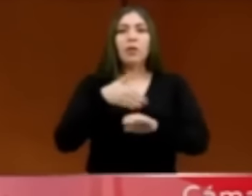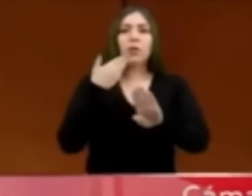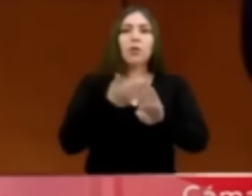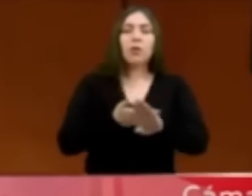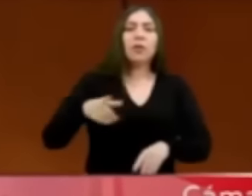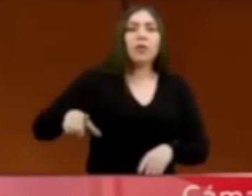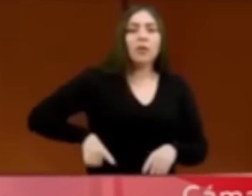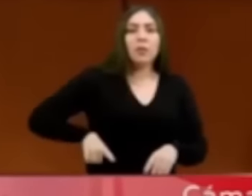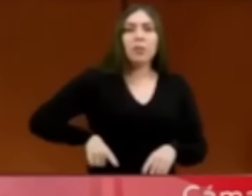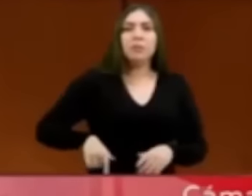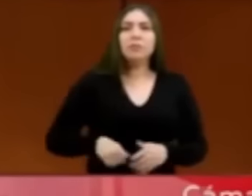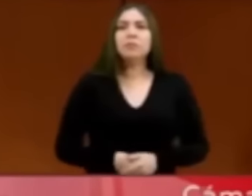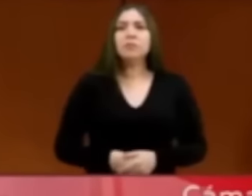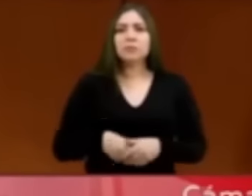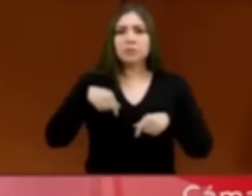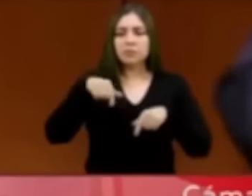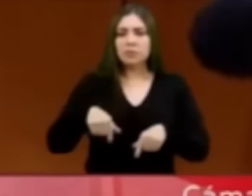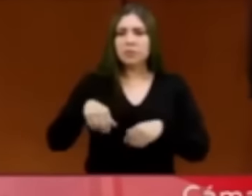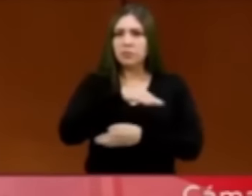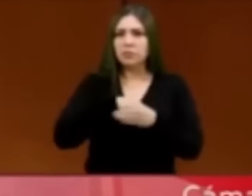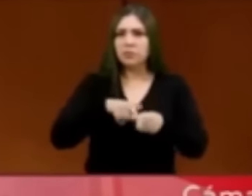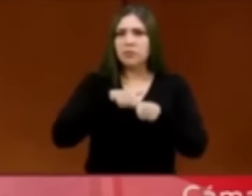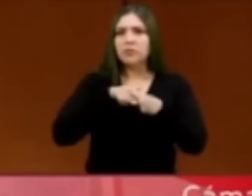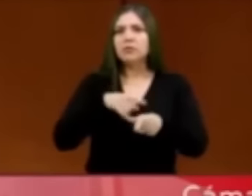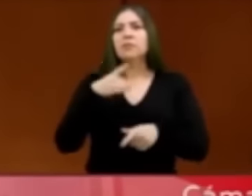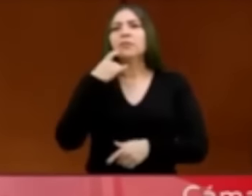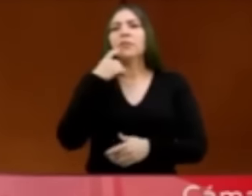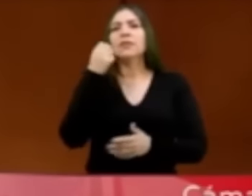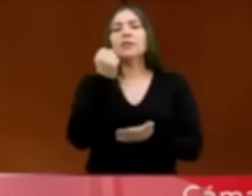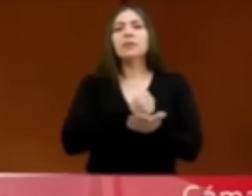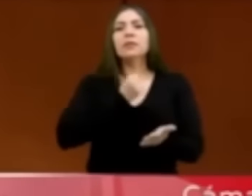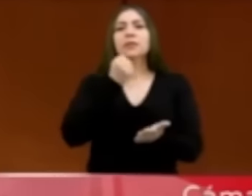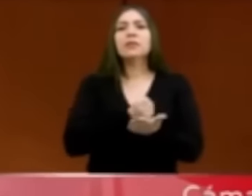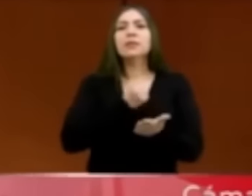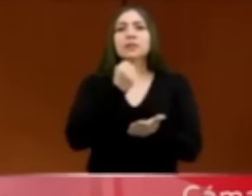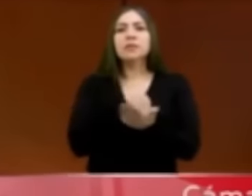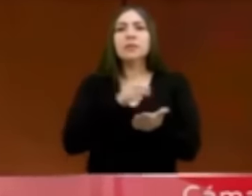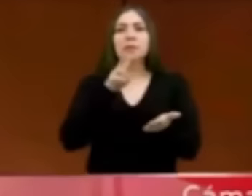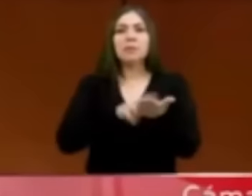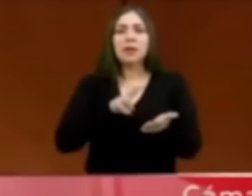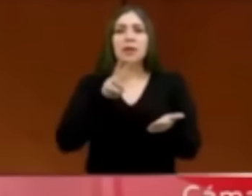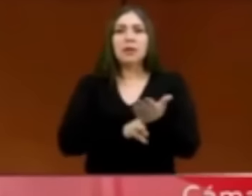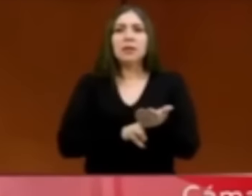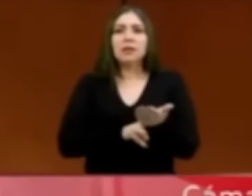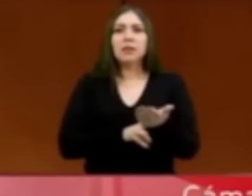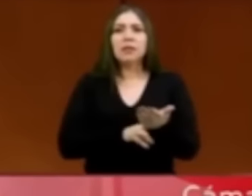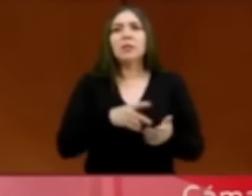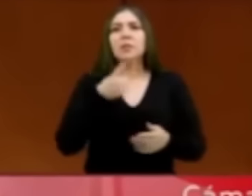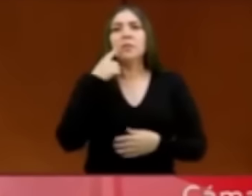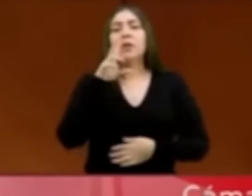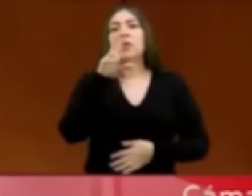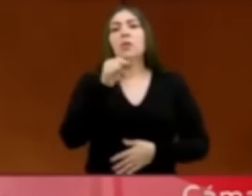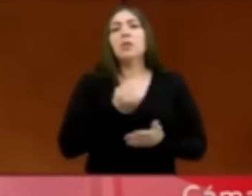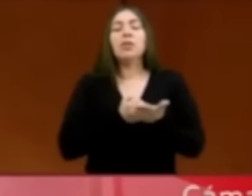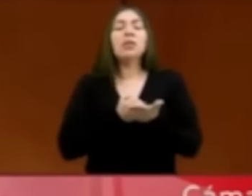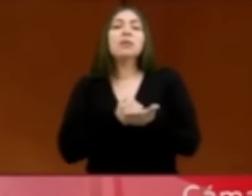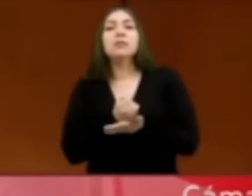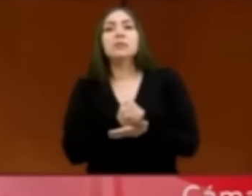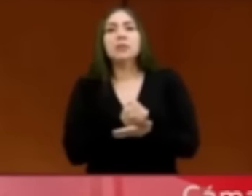Aquí seguiremos de pie, luchando con valor y sin decisión de poner a la orden